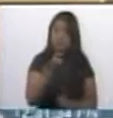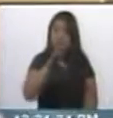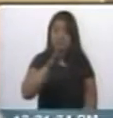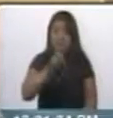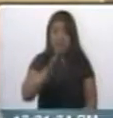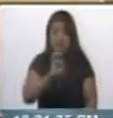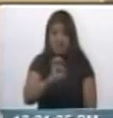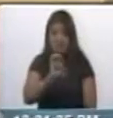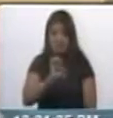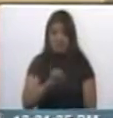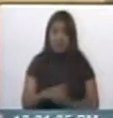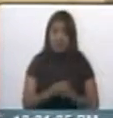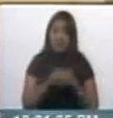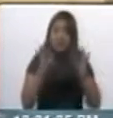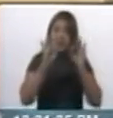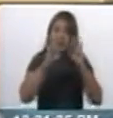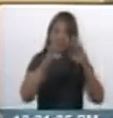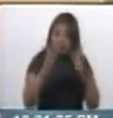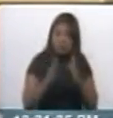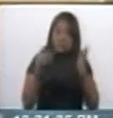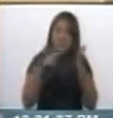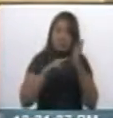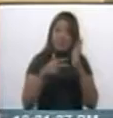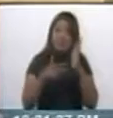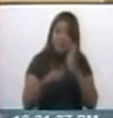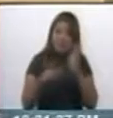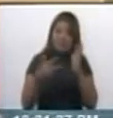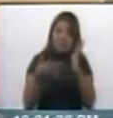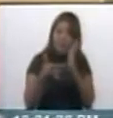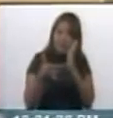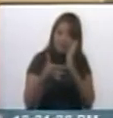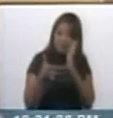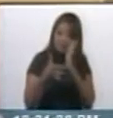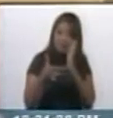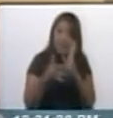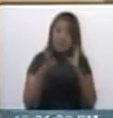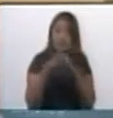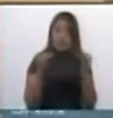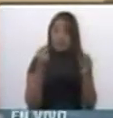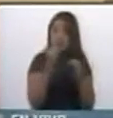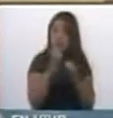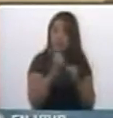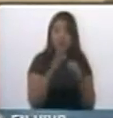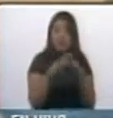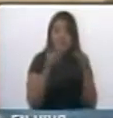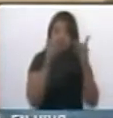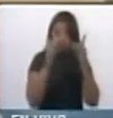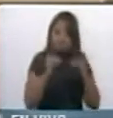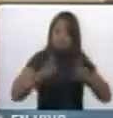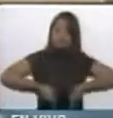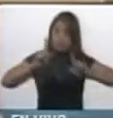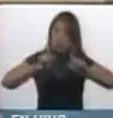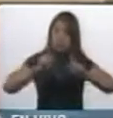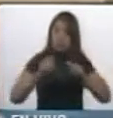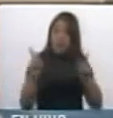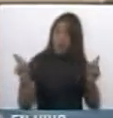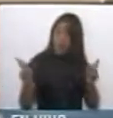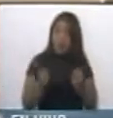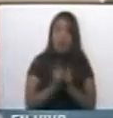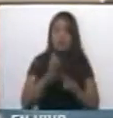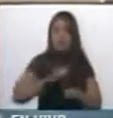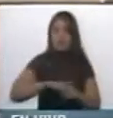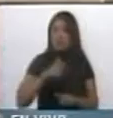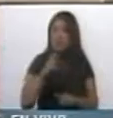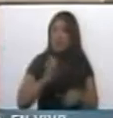Electoral, a su estructura técnica, a su estructura operativa y por supuesto a todas estas decisiones que han permitido que en tiempo